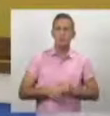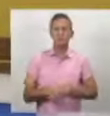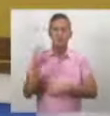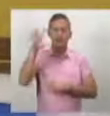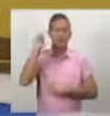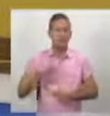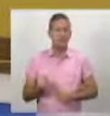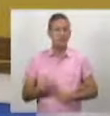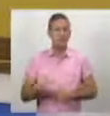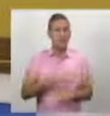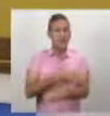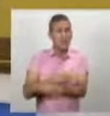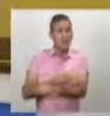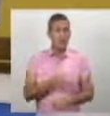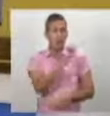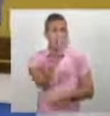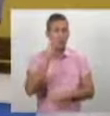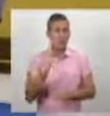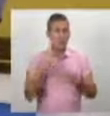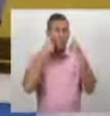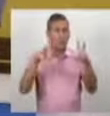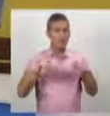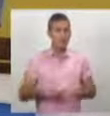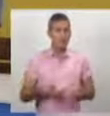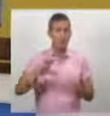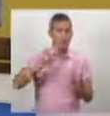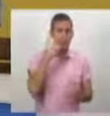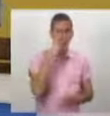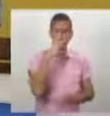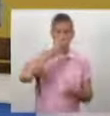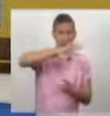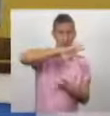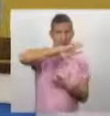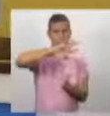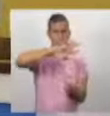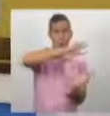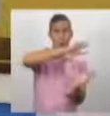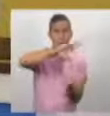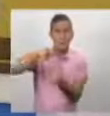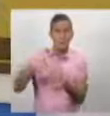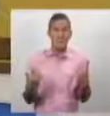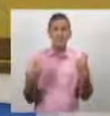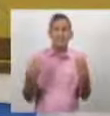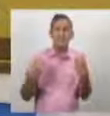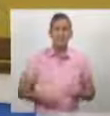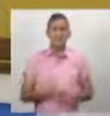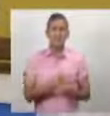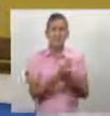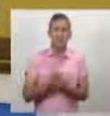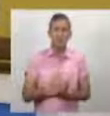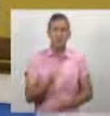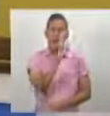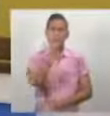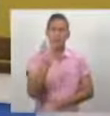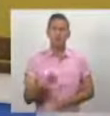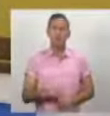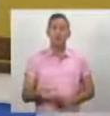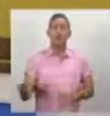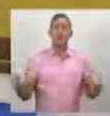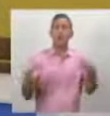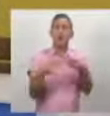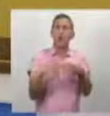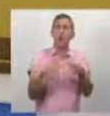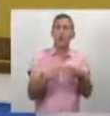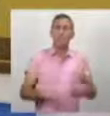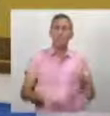Para entender la gran diversidad de organismos vivos que encontramos en nuestro planeta, es necesario estudiar a profundidad la célula como esa unidad de